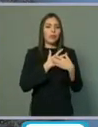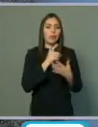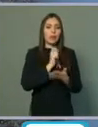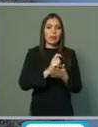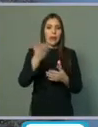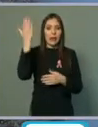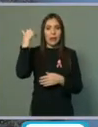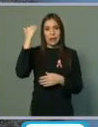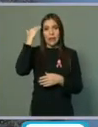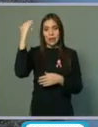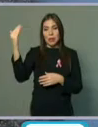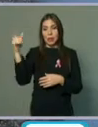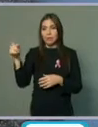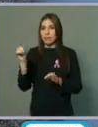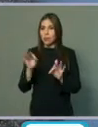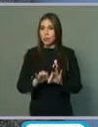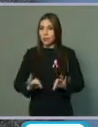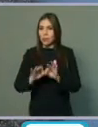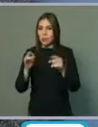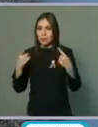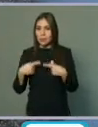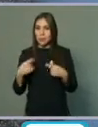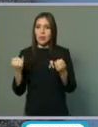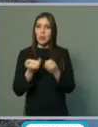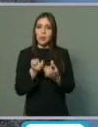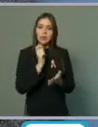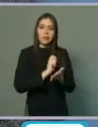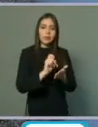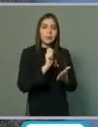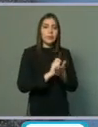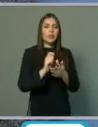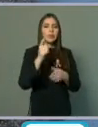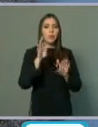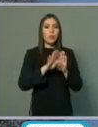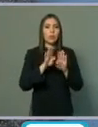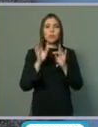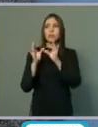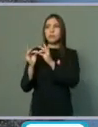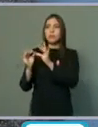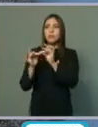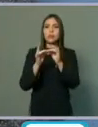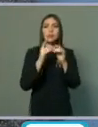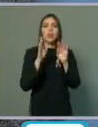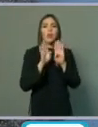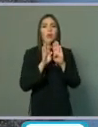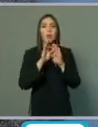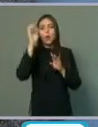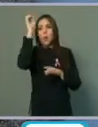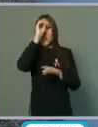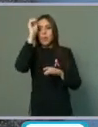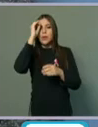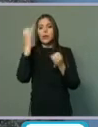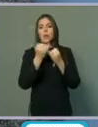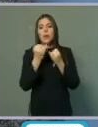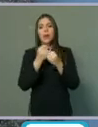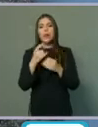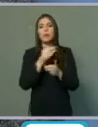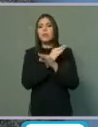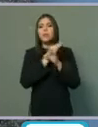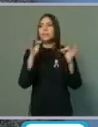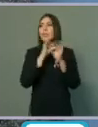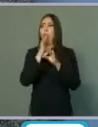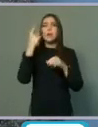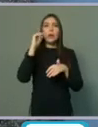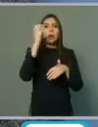época y también fue ensayista, crítico y ayudó a dar a conocer y difundir muchísimo de la poesía y de las